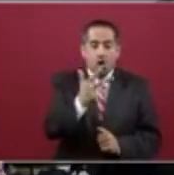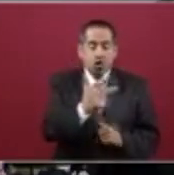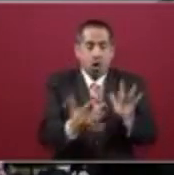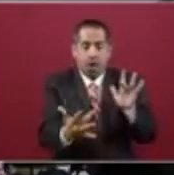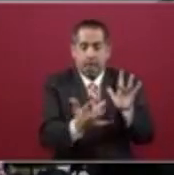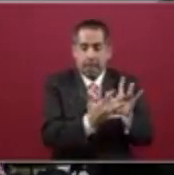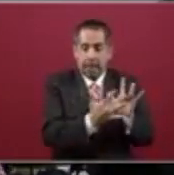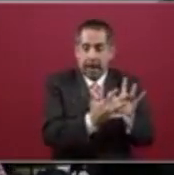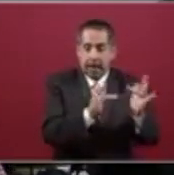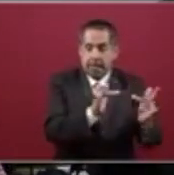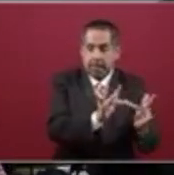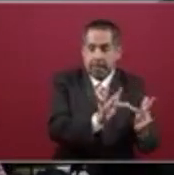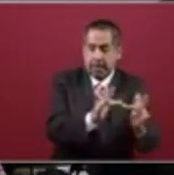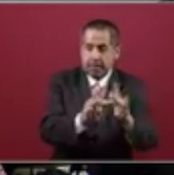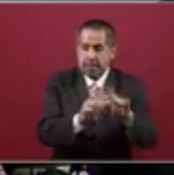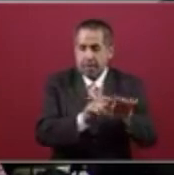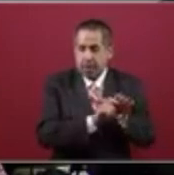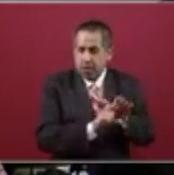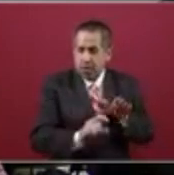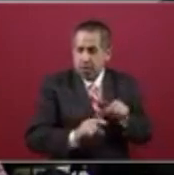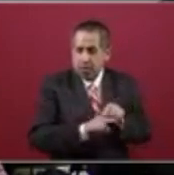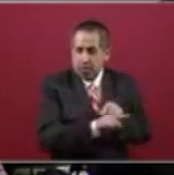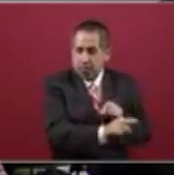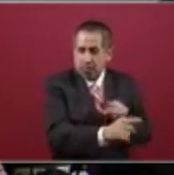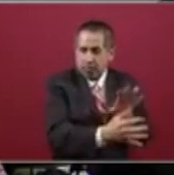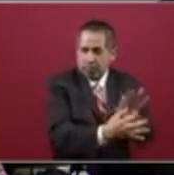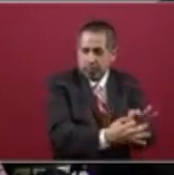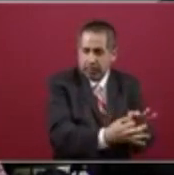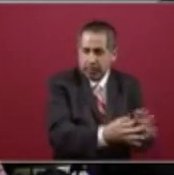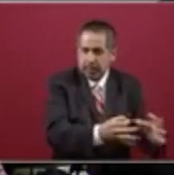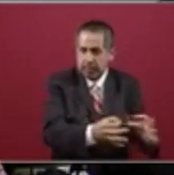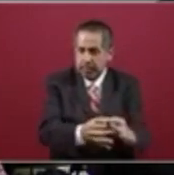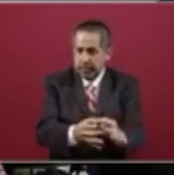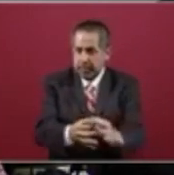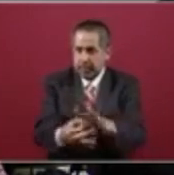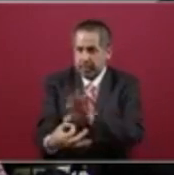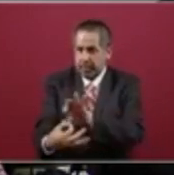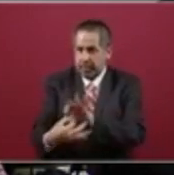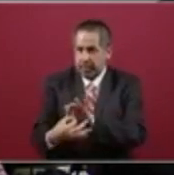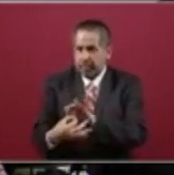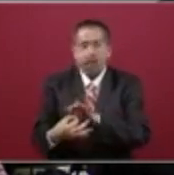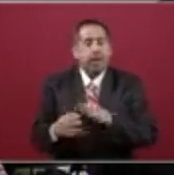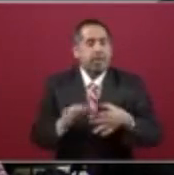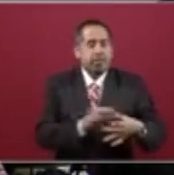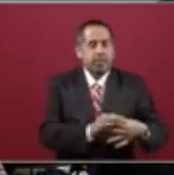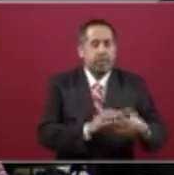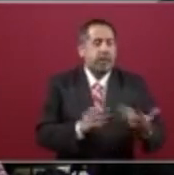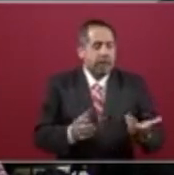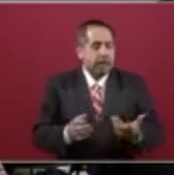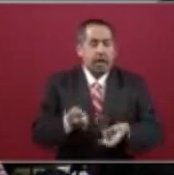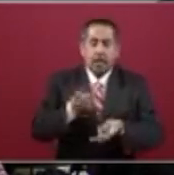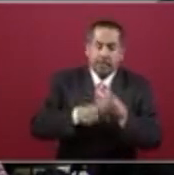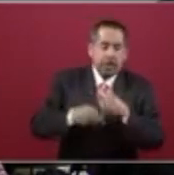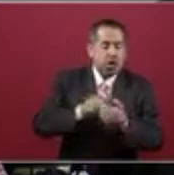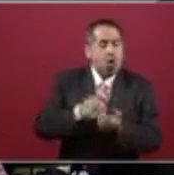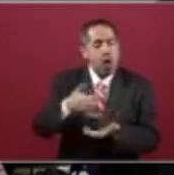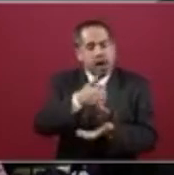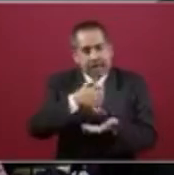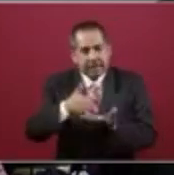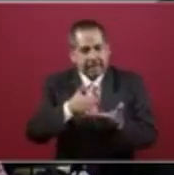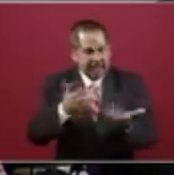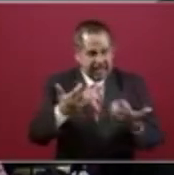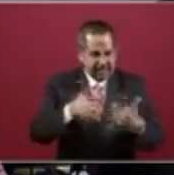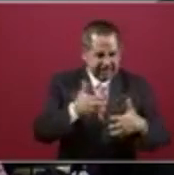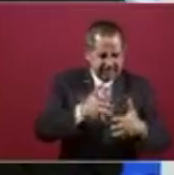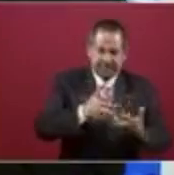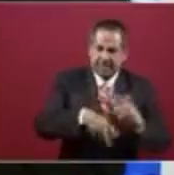interconexiones entre las plataformas existentes, es decir, los nuevos pozos van a producir aceite y los vamos a conectar con